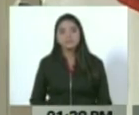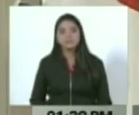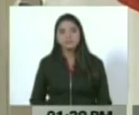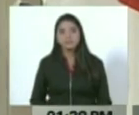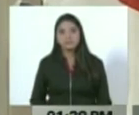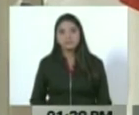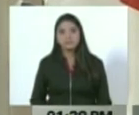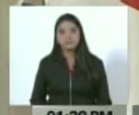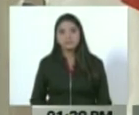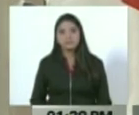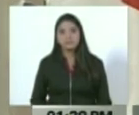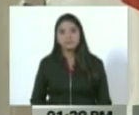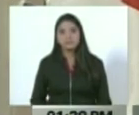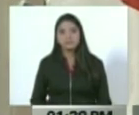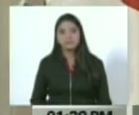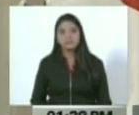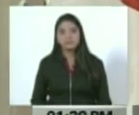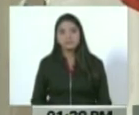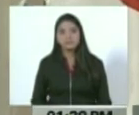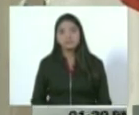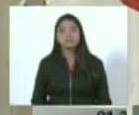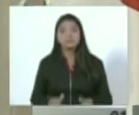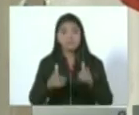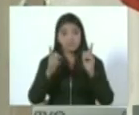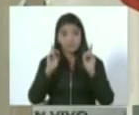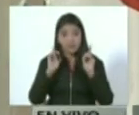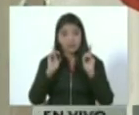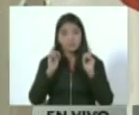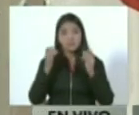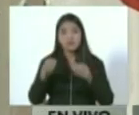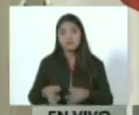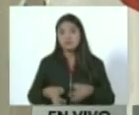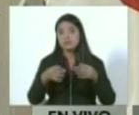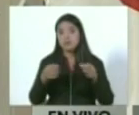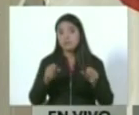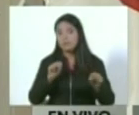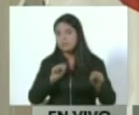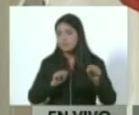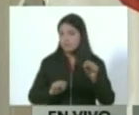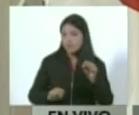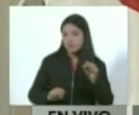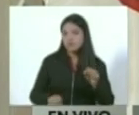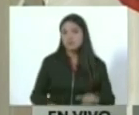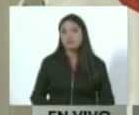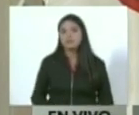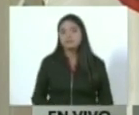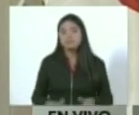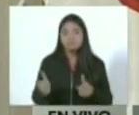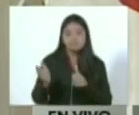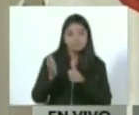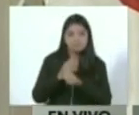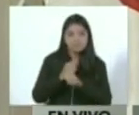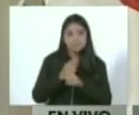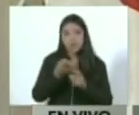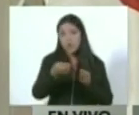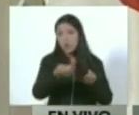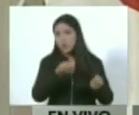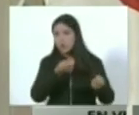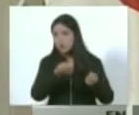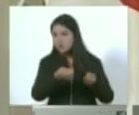Moros, que permiten en todo momento prevenir, descubrir y